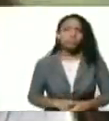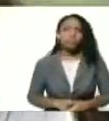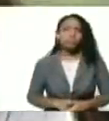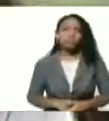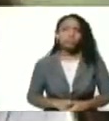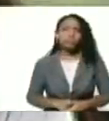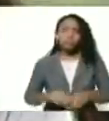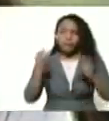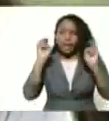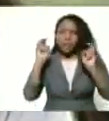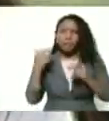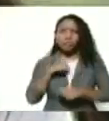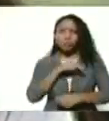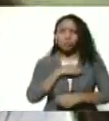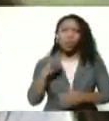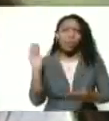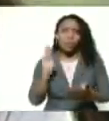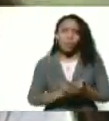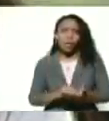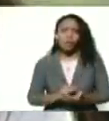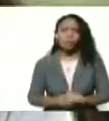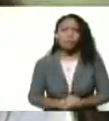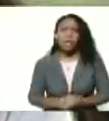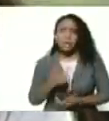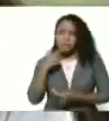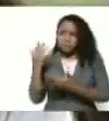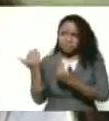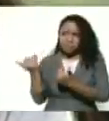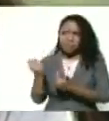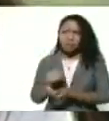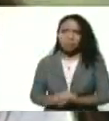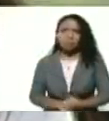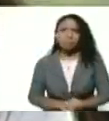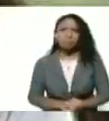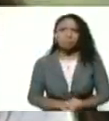La meta que nosotros nos hemos planteado, dímela pues.